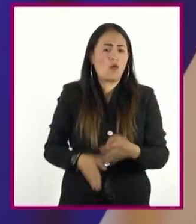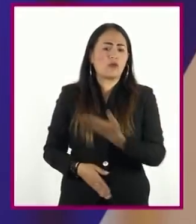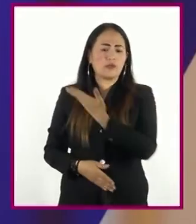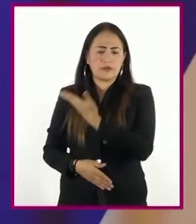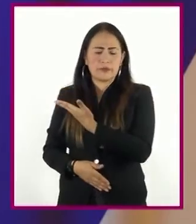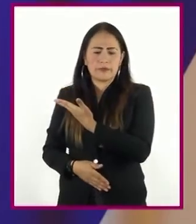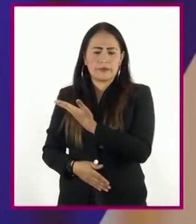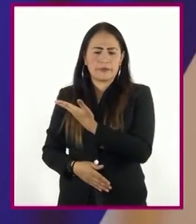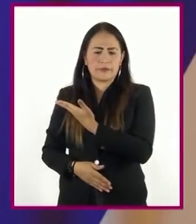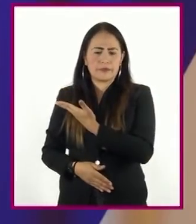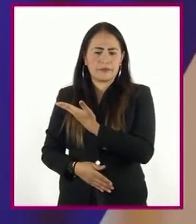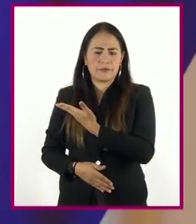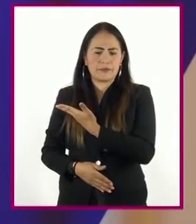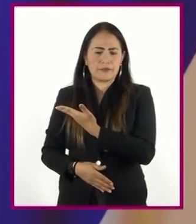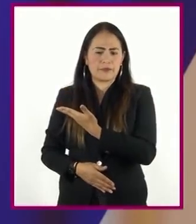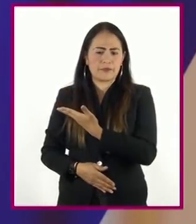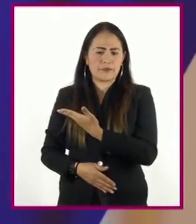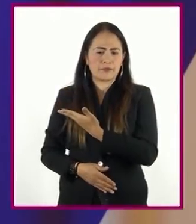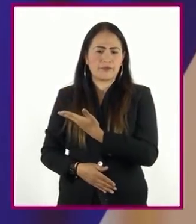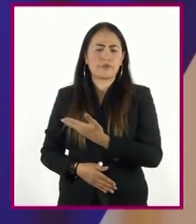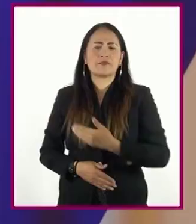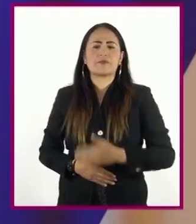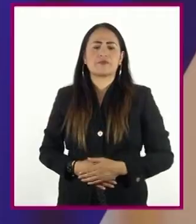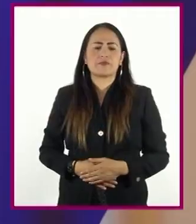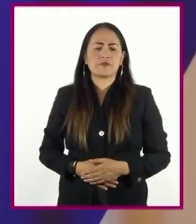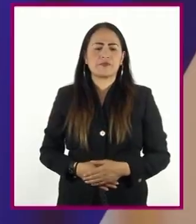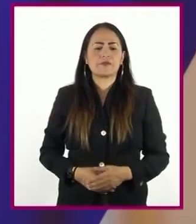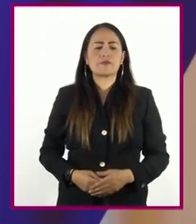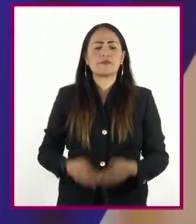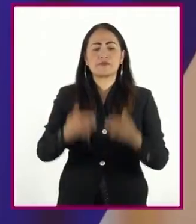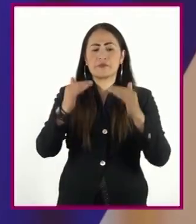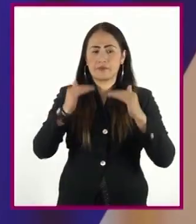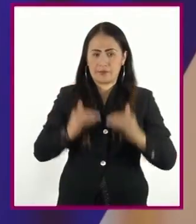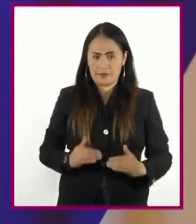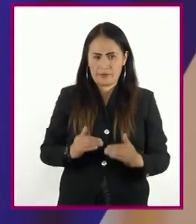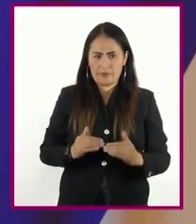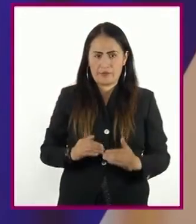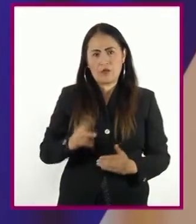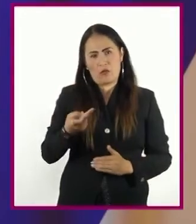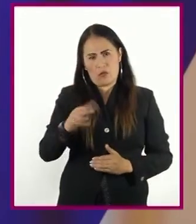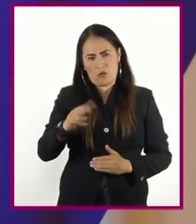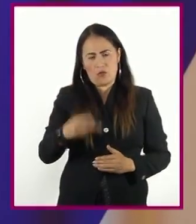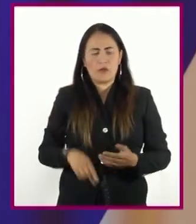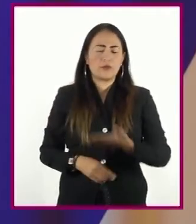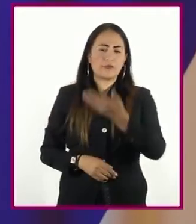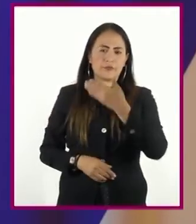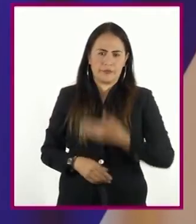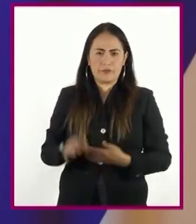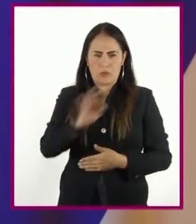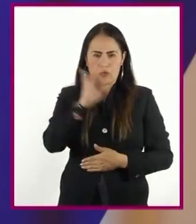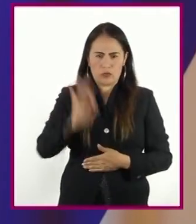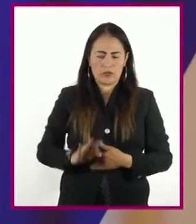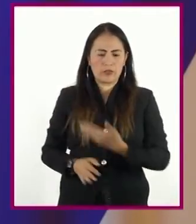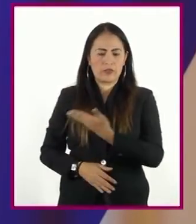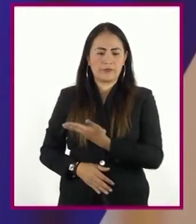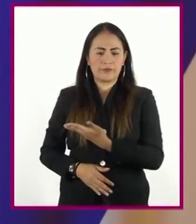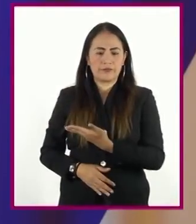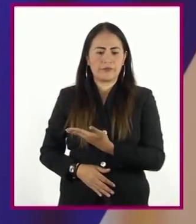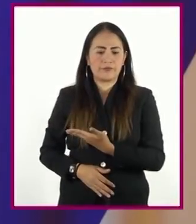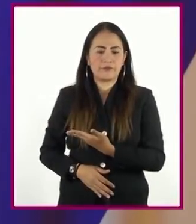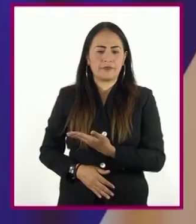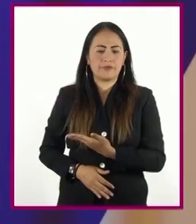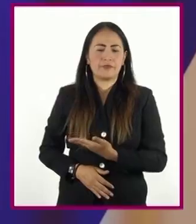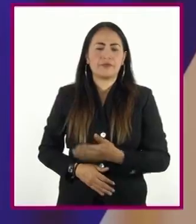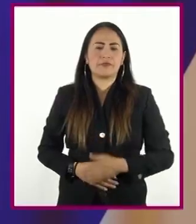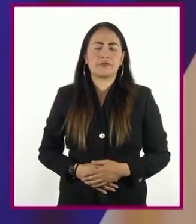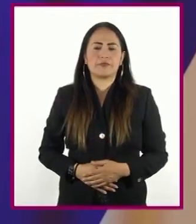circular igual a categoría entre total por 360 grados o también porcentaje de la categoría entre 100%